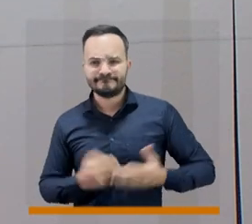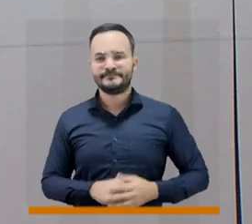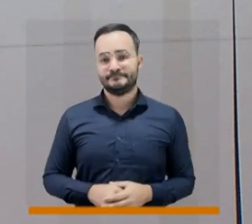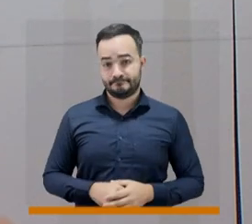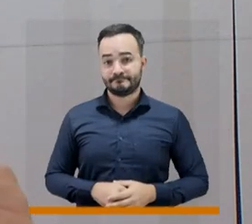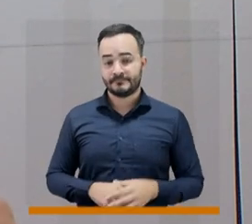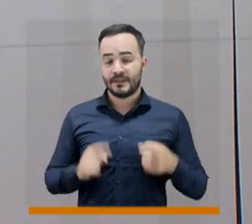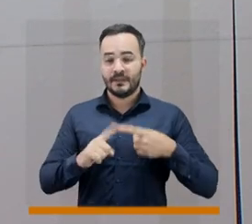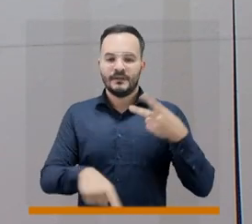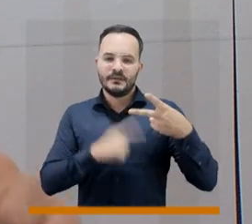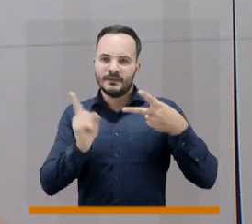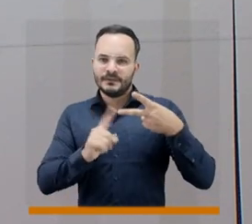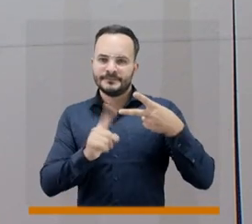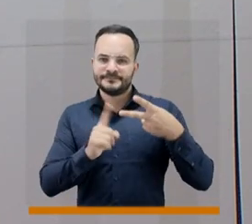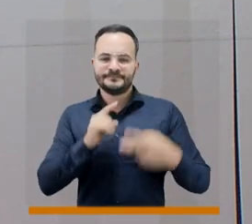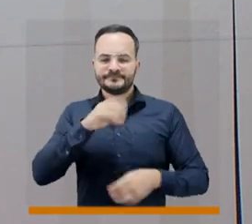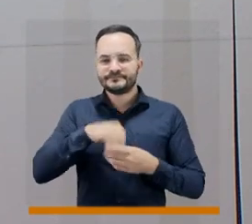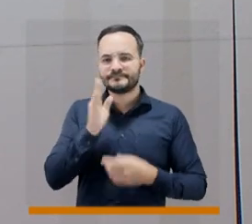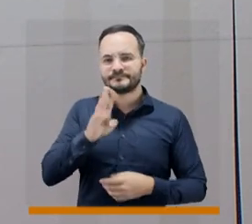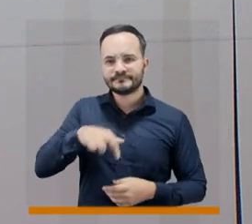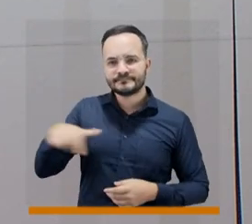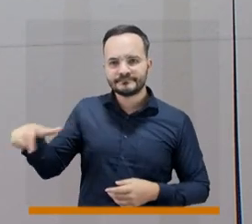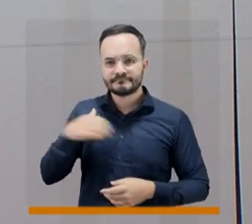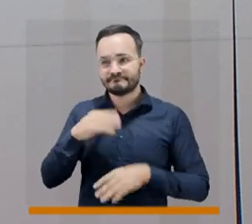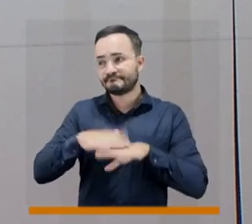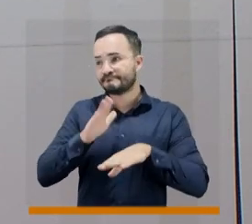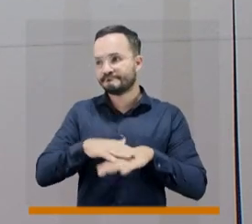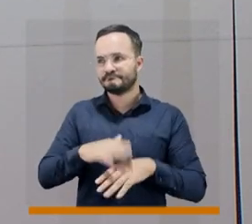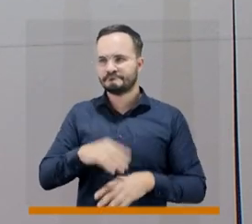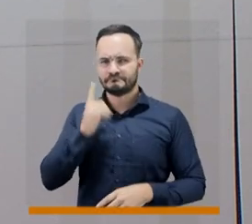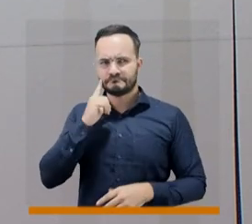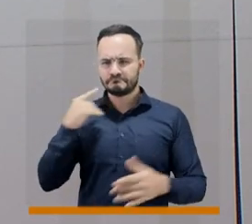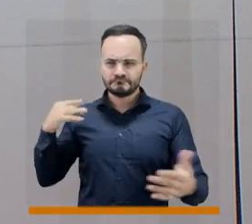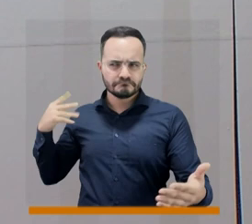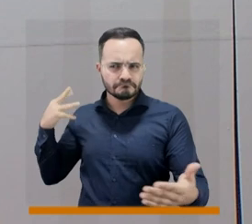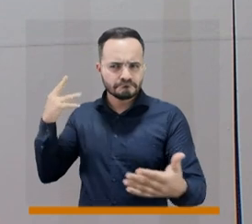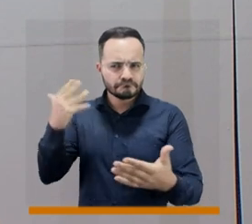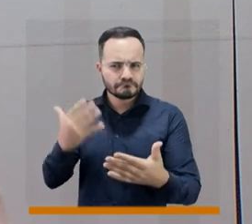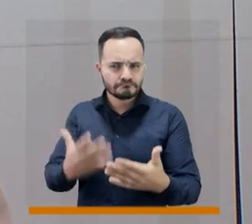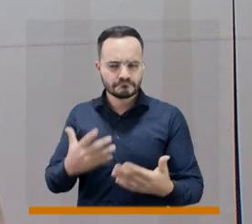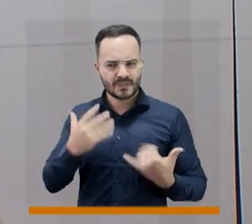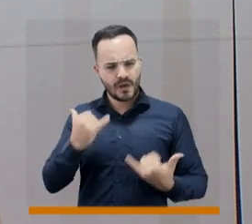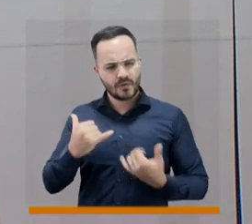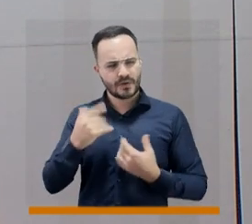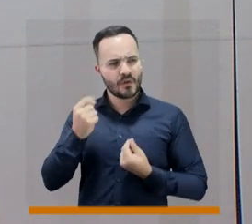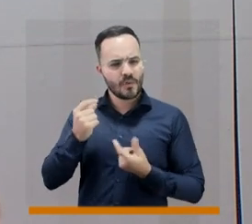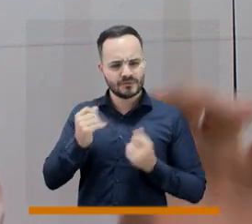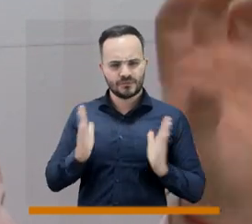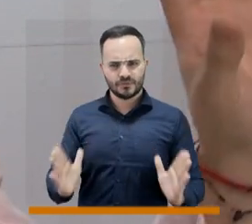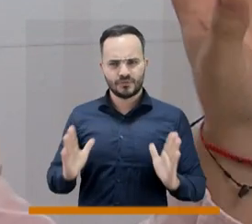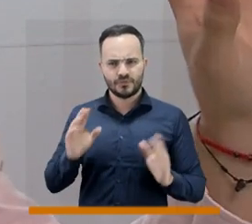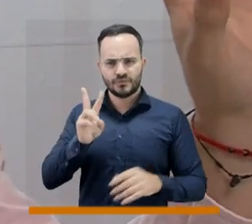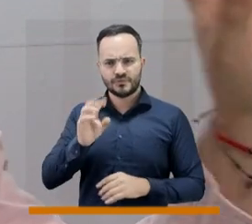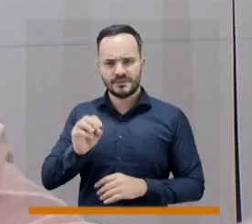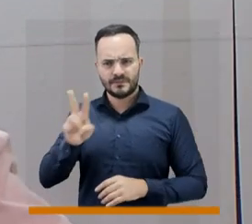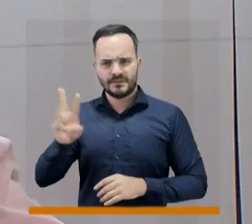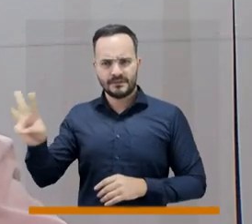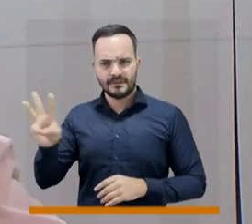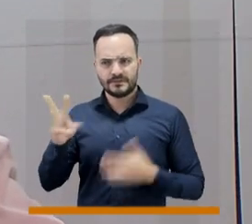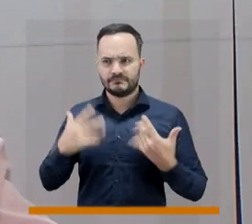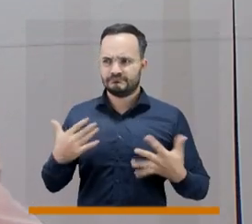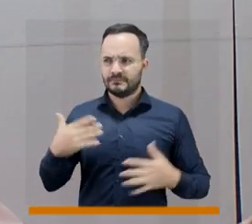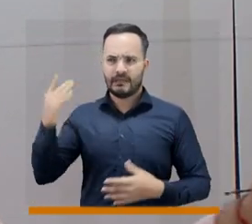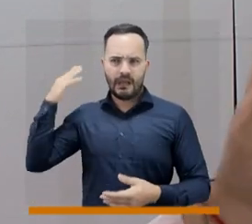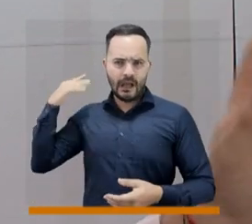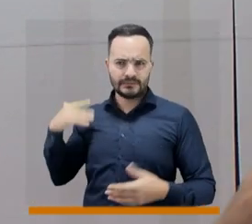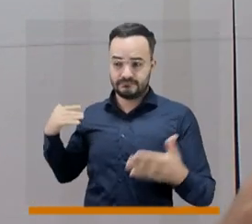inversión. También hay que decir que este año que está en curso, la biblioteca tiene el peor presupuesto en inversión dado por el Distrito de